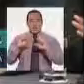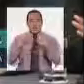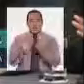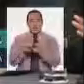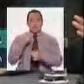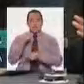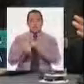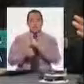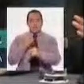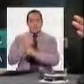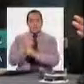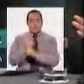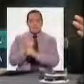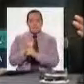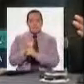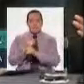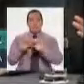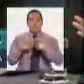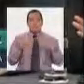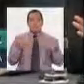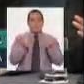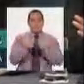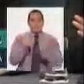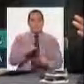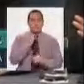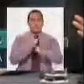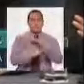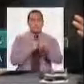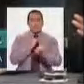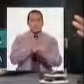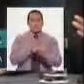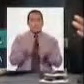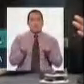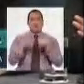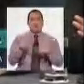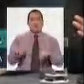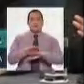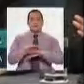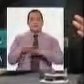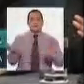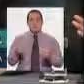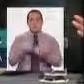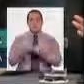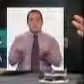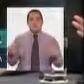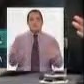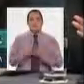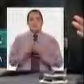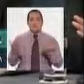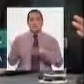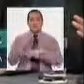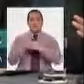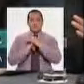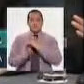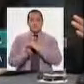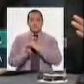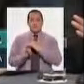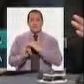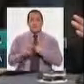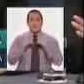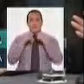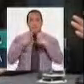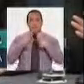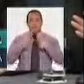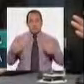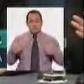Corte Interamericana o a la Comisión Interamericana cuando se han agotado las instancias internas. Y